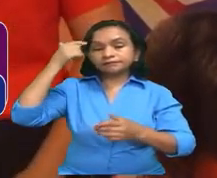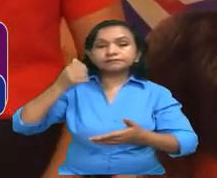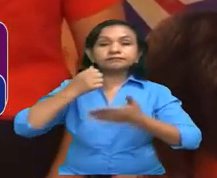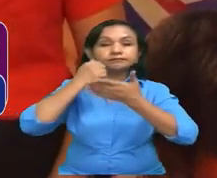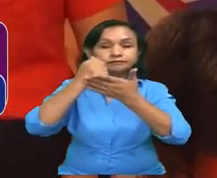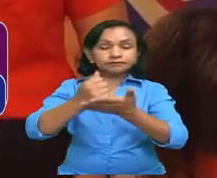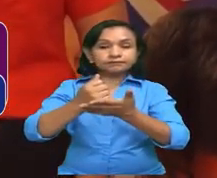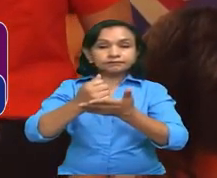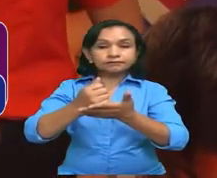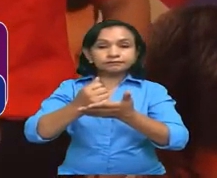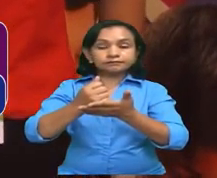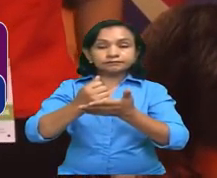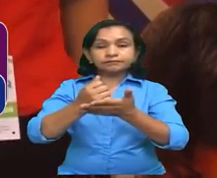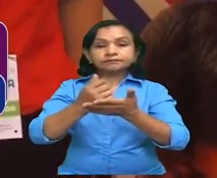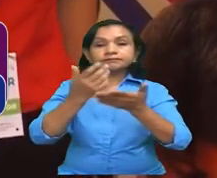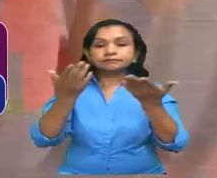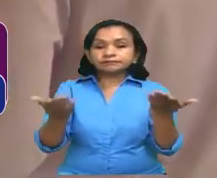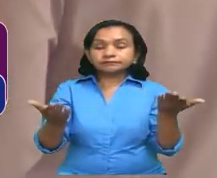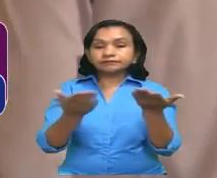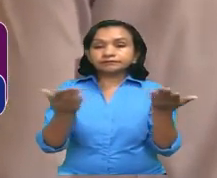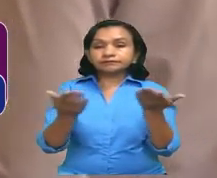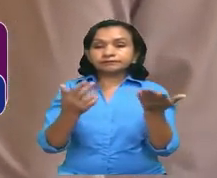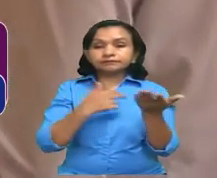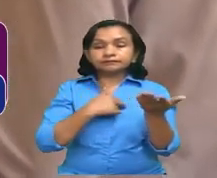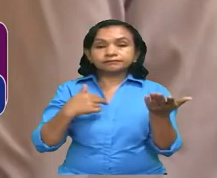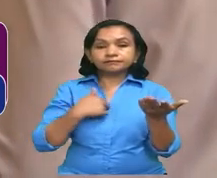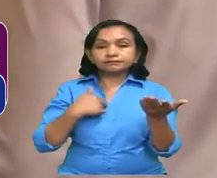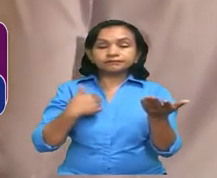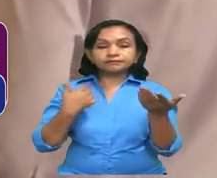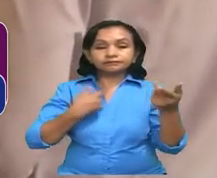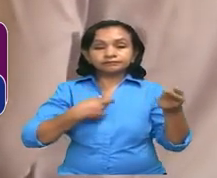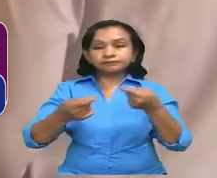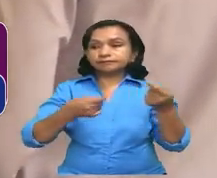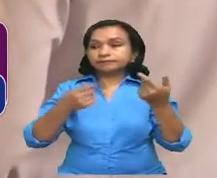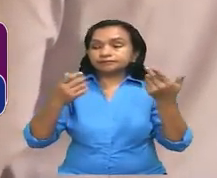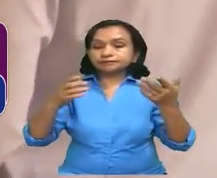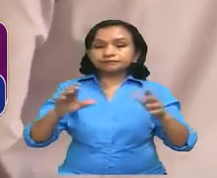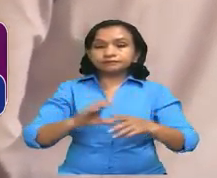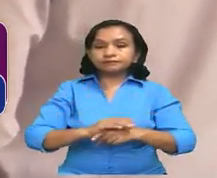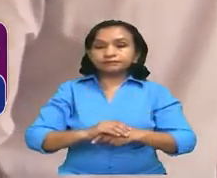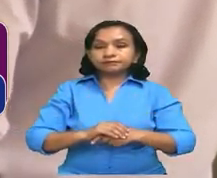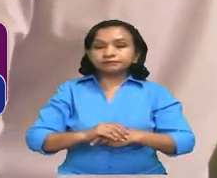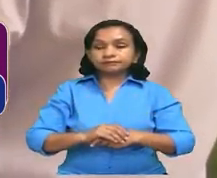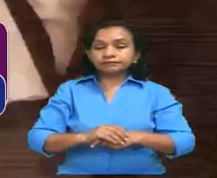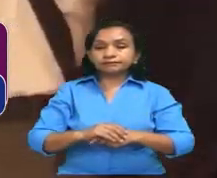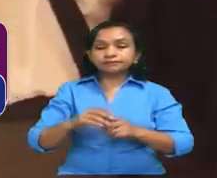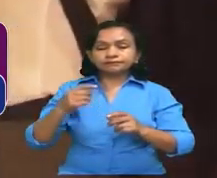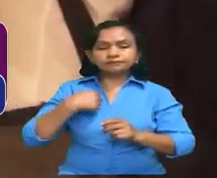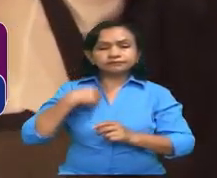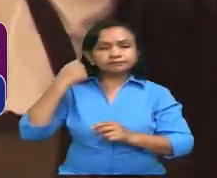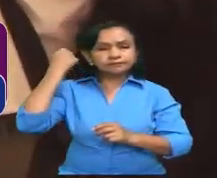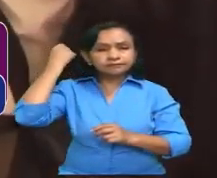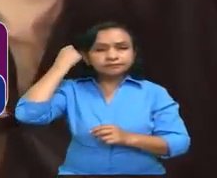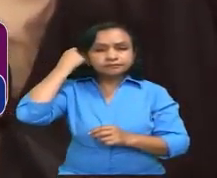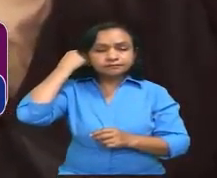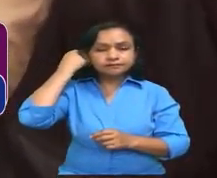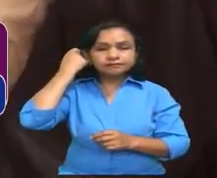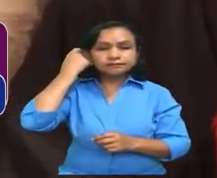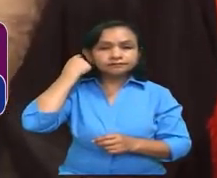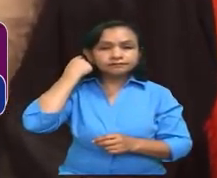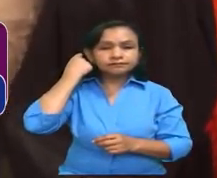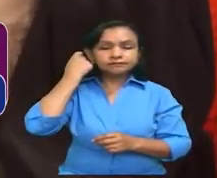venido creciendo lo que es el tema de inversión turística, no solamente de los empresarios, sino también de algunas de